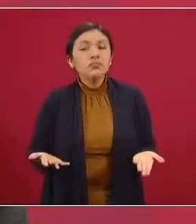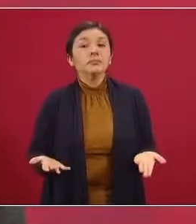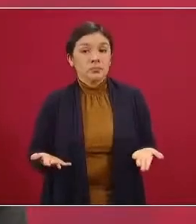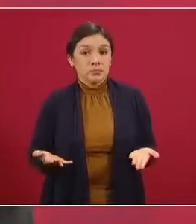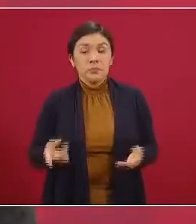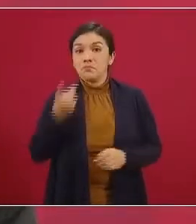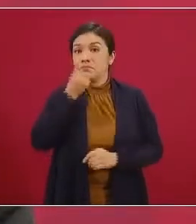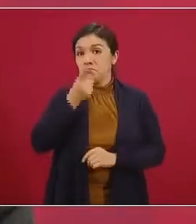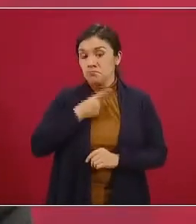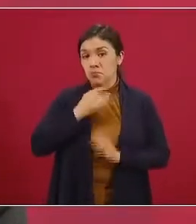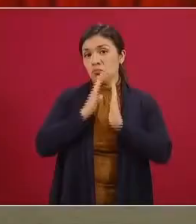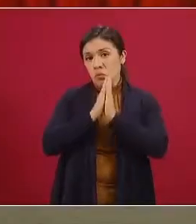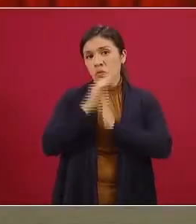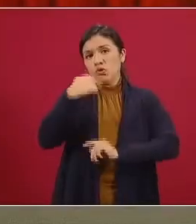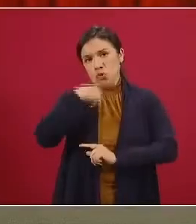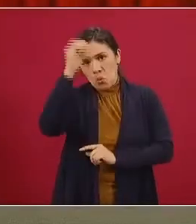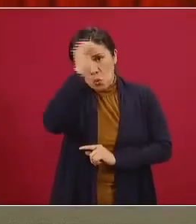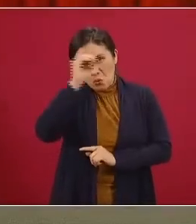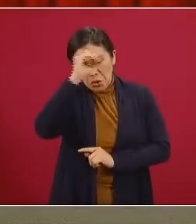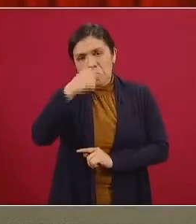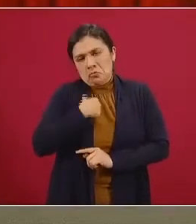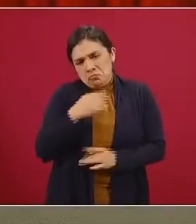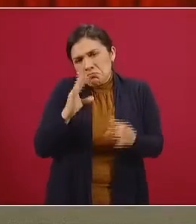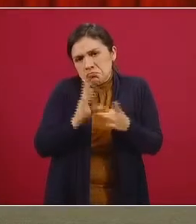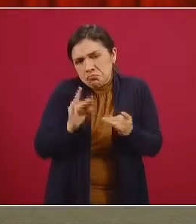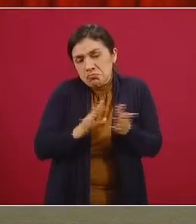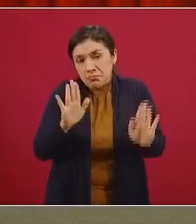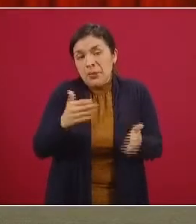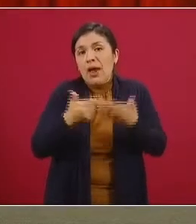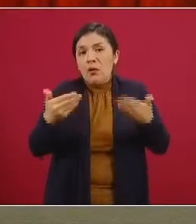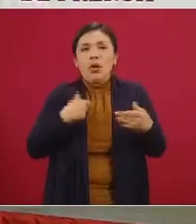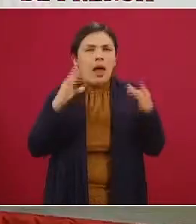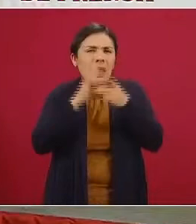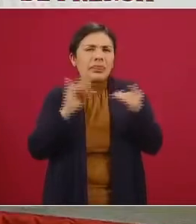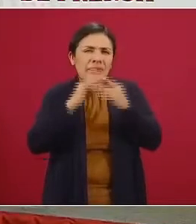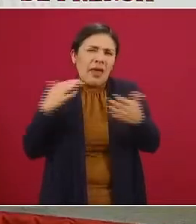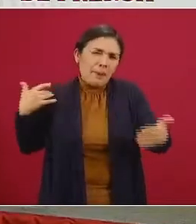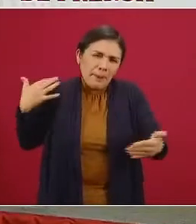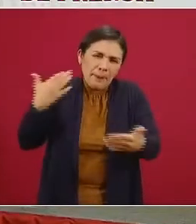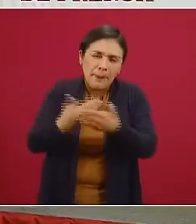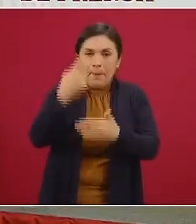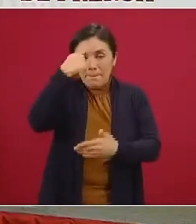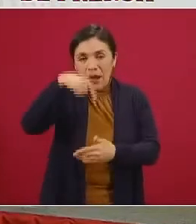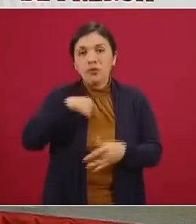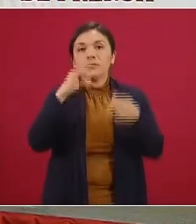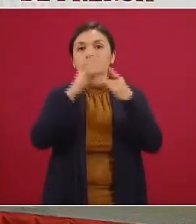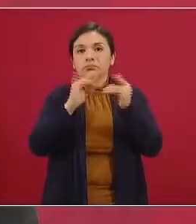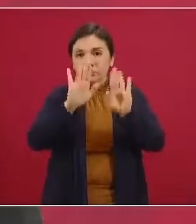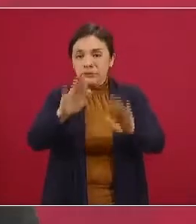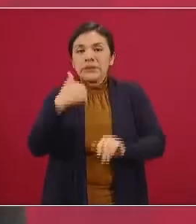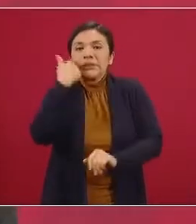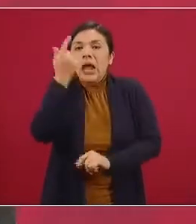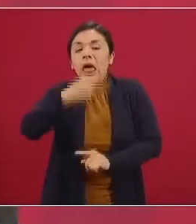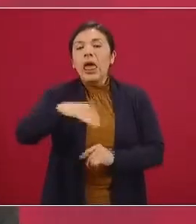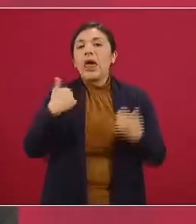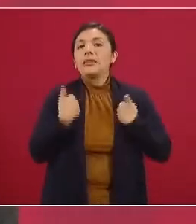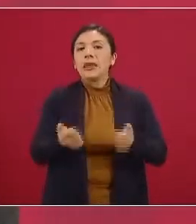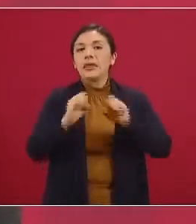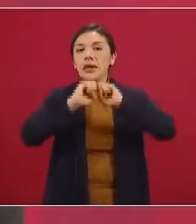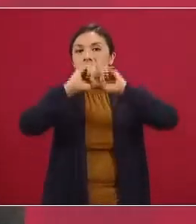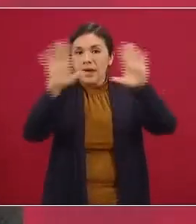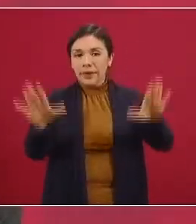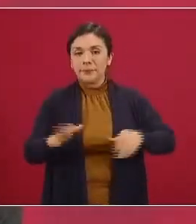Y me pidió que yo comentara y lo comenté. Ahora, explico todo esto para entrar en la aclaración que quiero hacer.